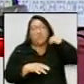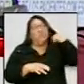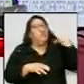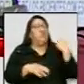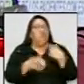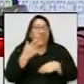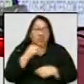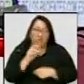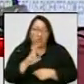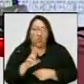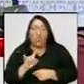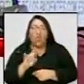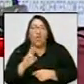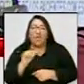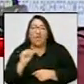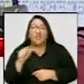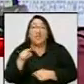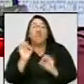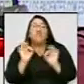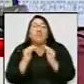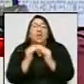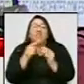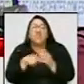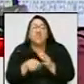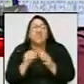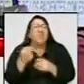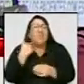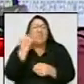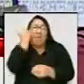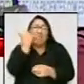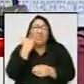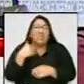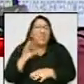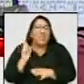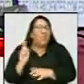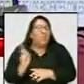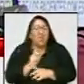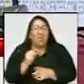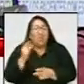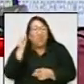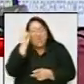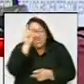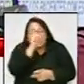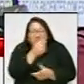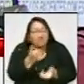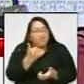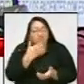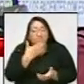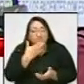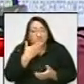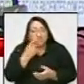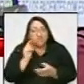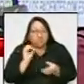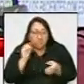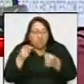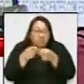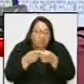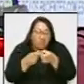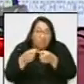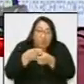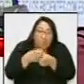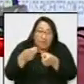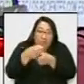es el URS, que la misma casa lo dice que ya es obsoleto, debido a la dificultad innecesaria para la colocación de